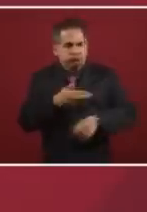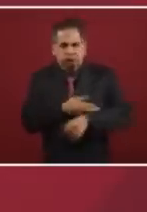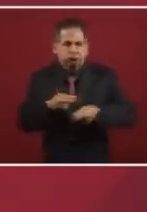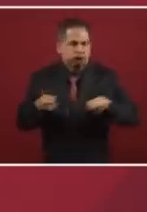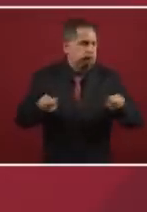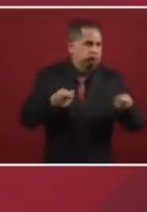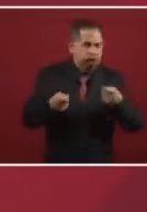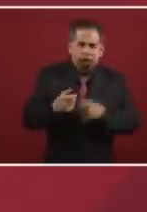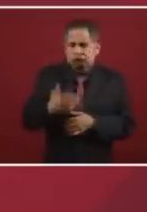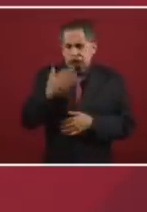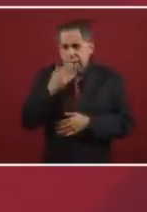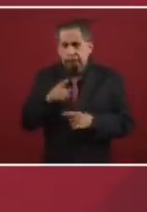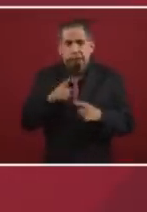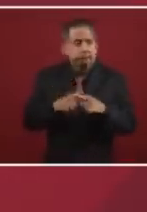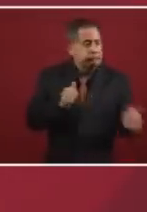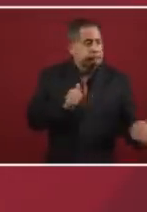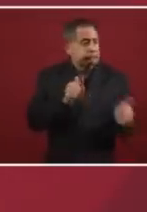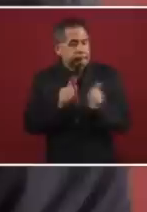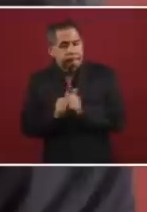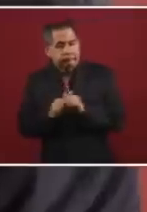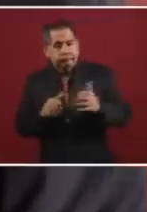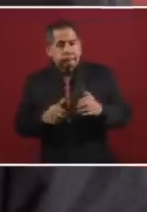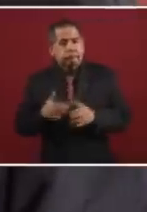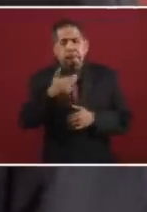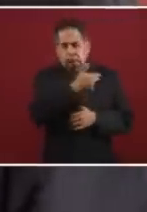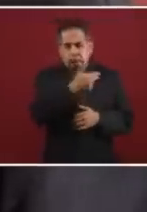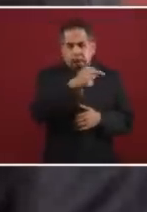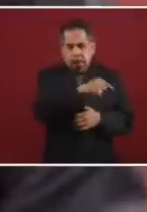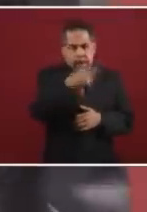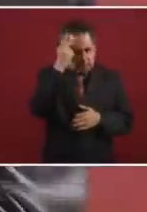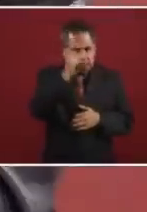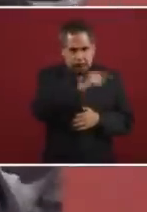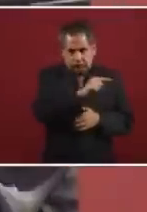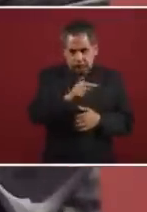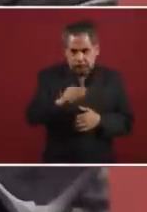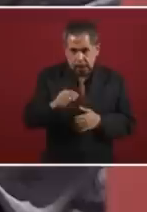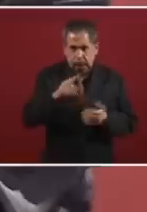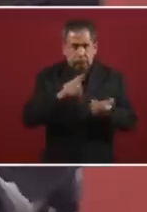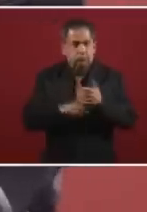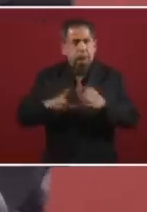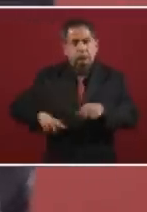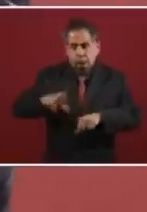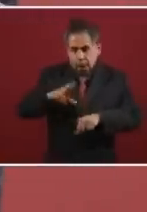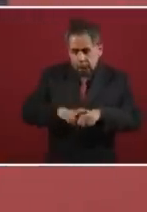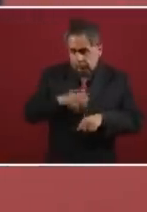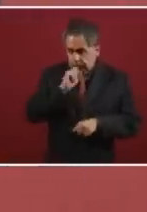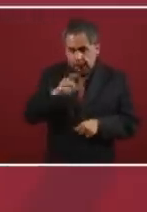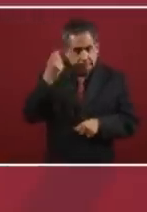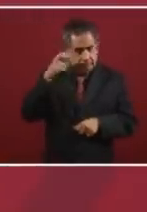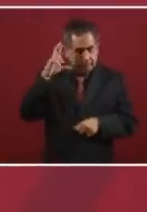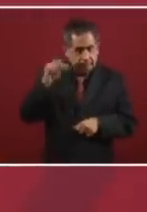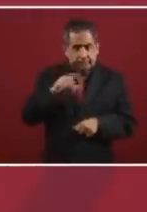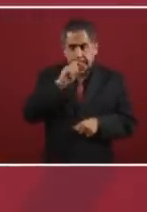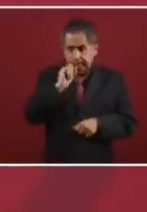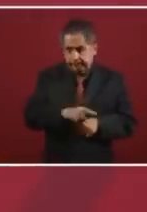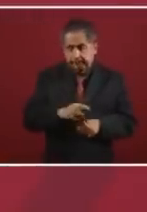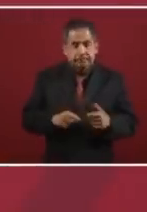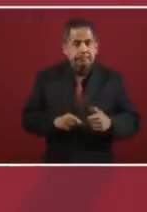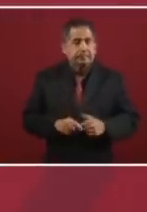y han ayudado hoteleros desde luego el gobernador de quintana roo